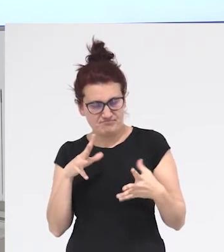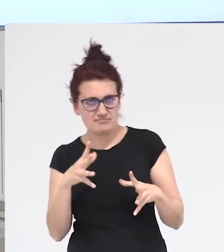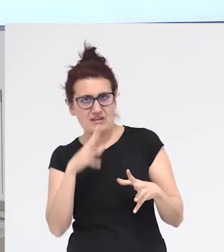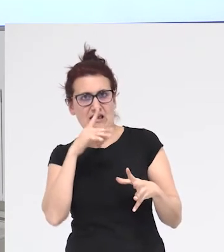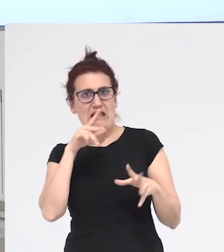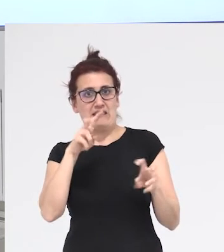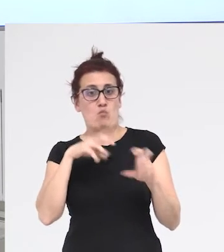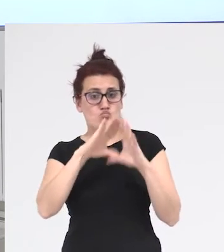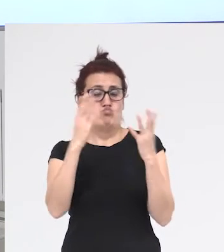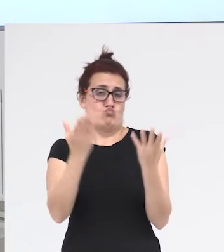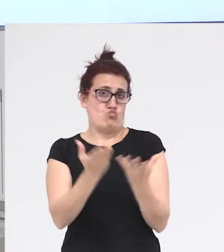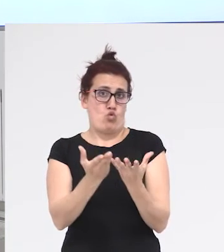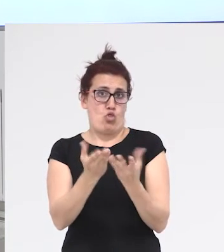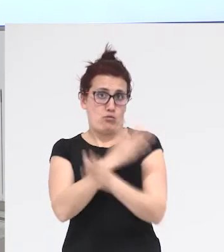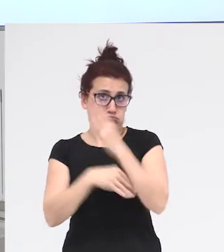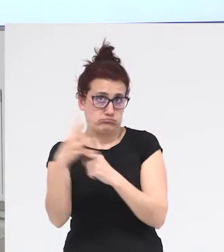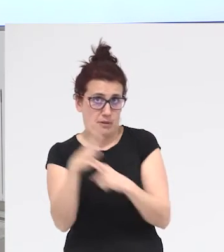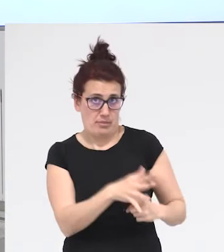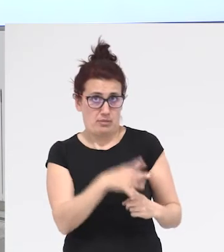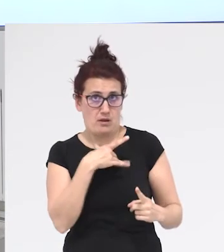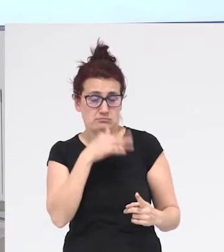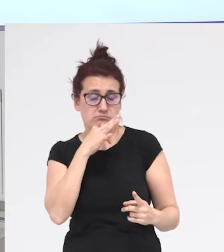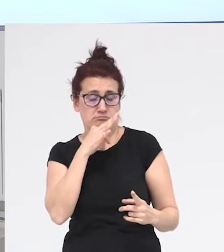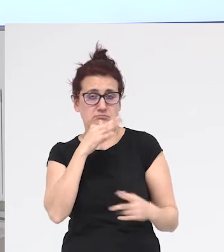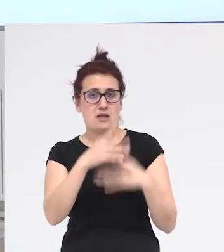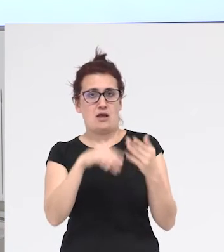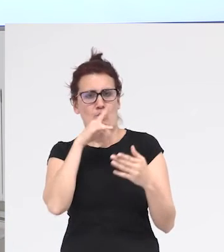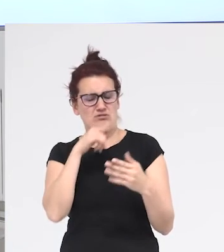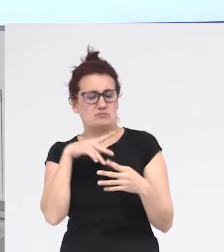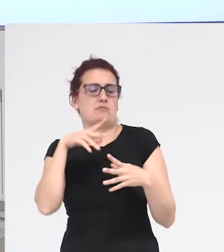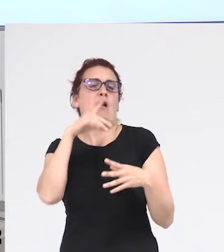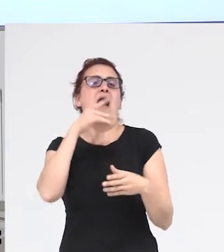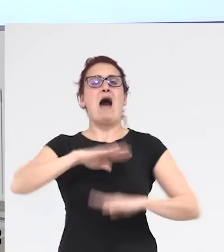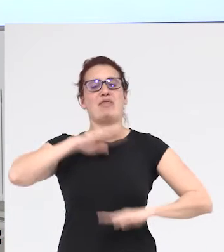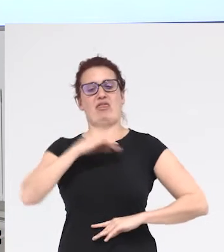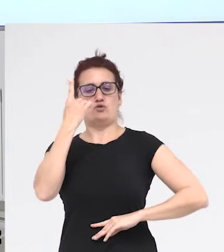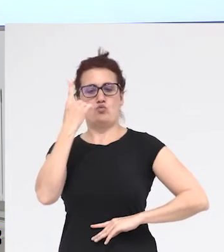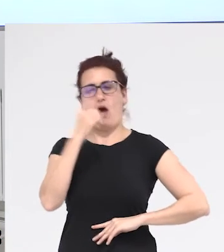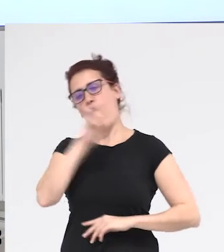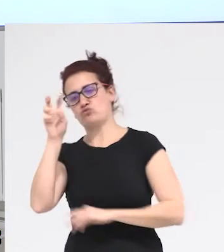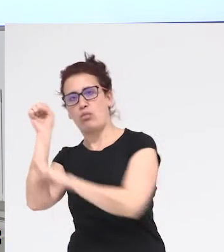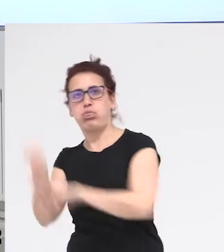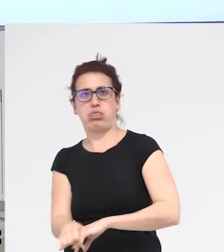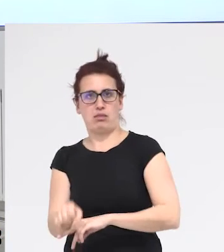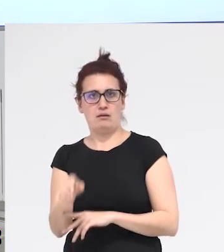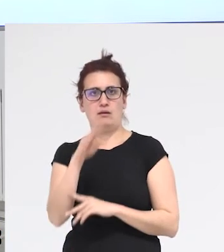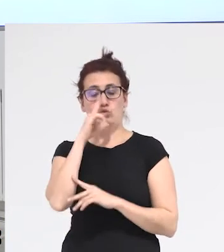desde un mundo capacitista en el que vivimos se valoran unas capacidades por sobre otras, ¿no? Entonces, de ahí que un